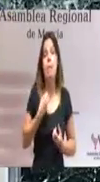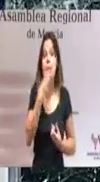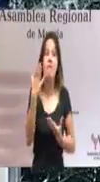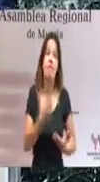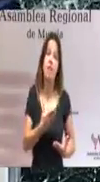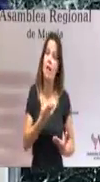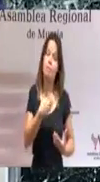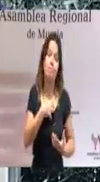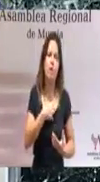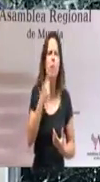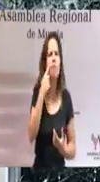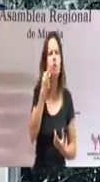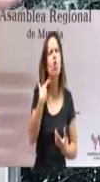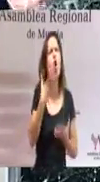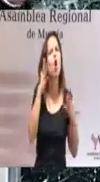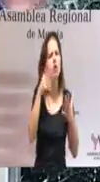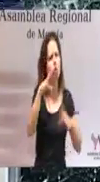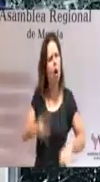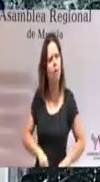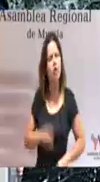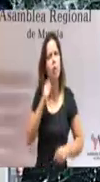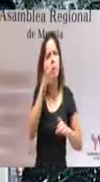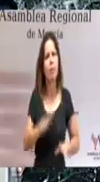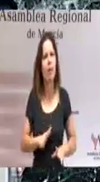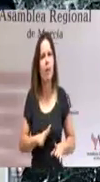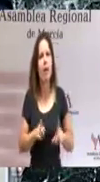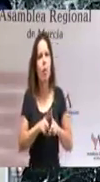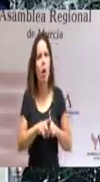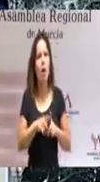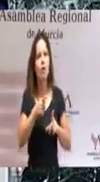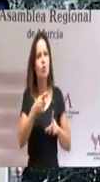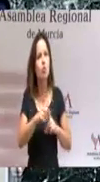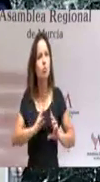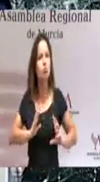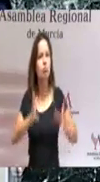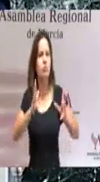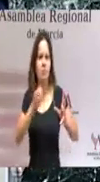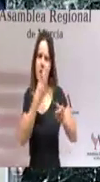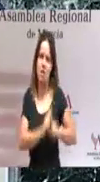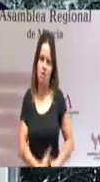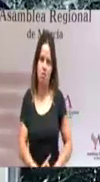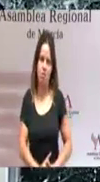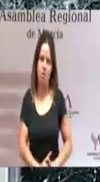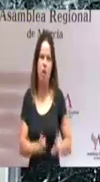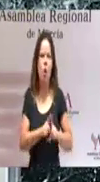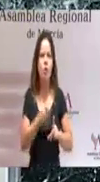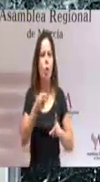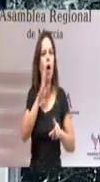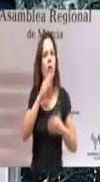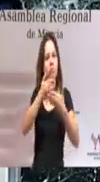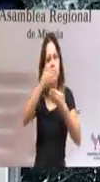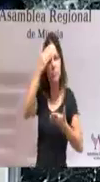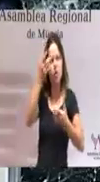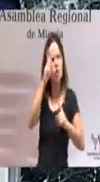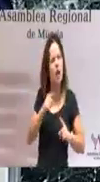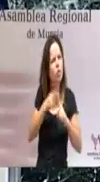dar. Mire usted, acépteme un consejo. Yo creo que el teleprompter este que usted utiliza no le viene muy bien. Le hace estar plano, no lo